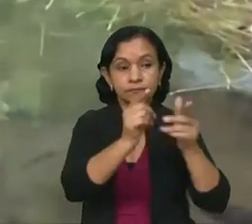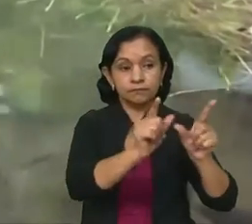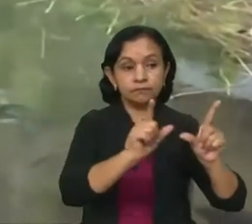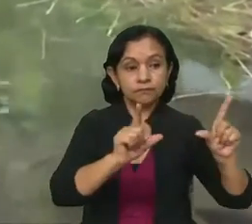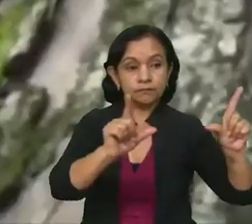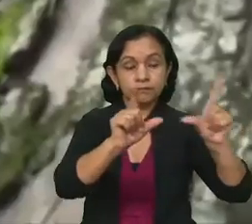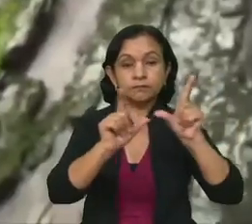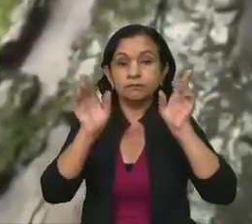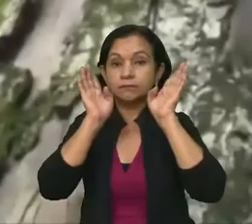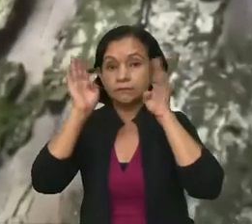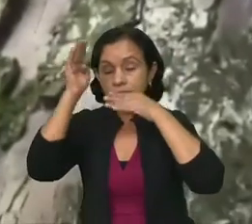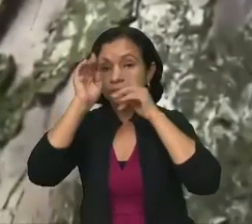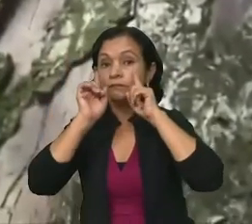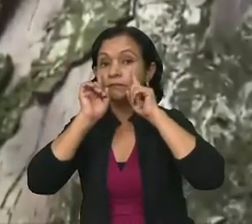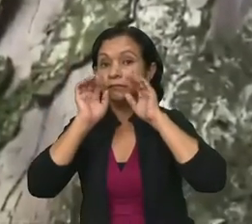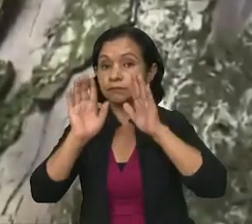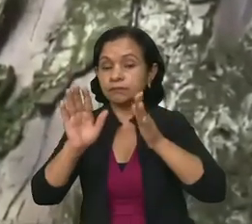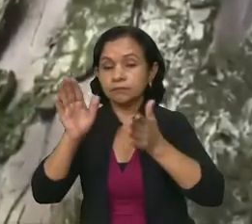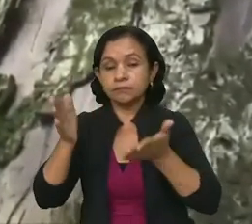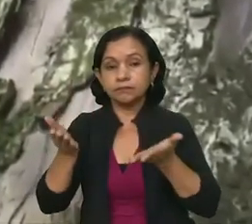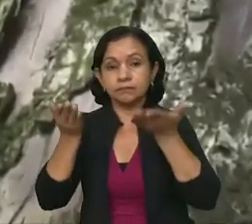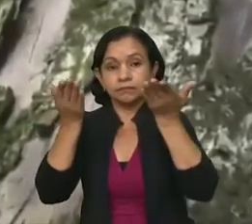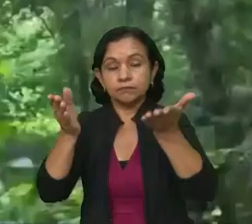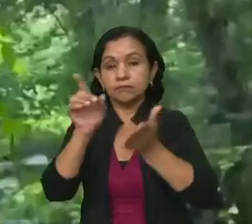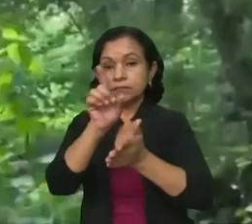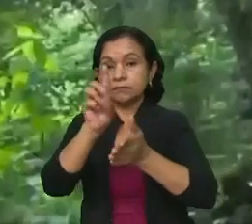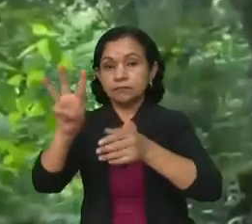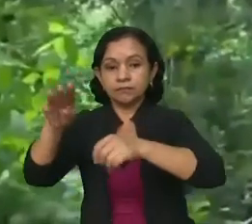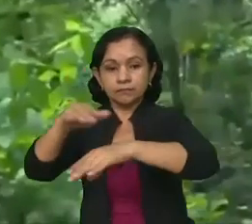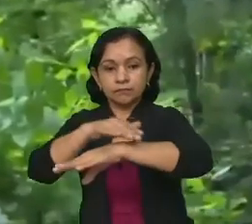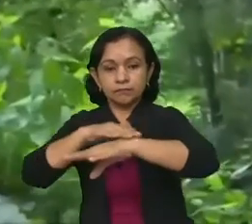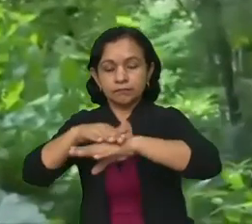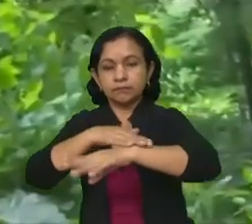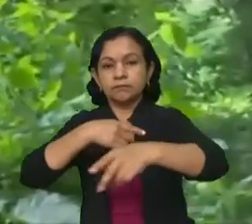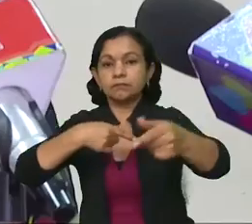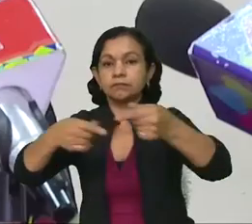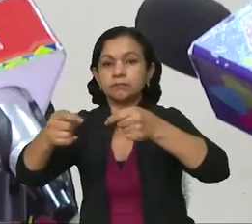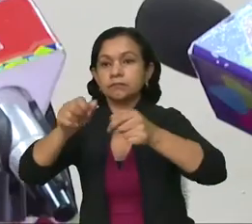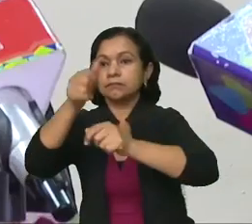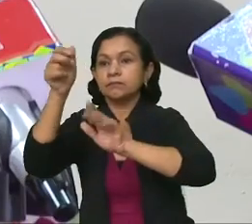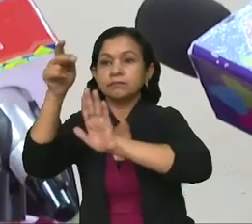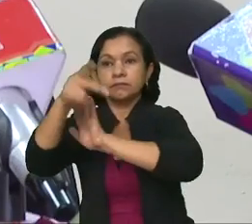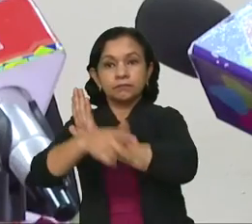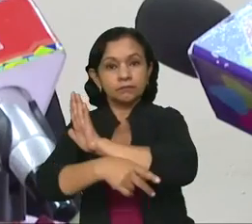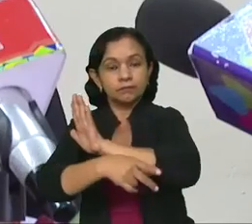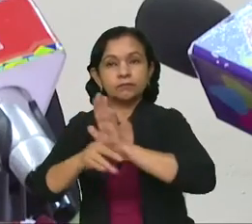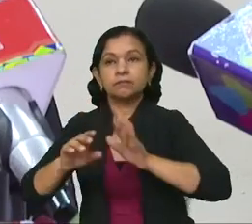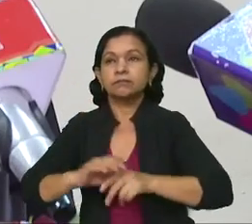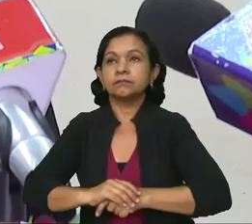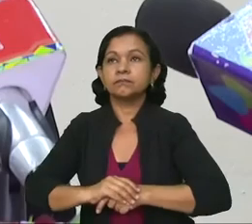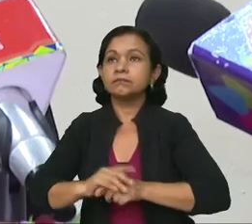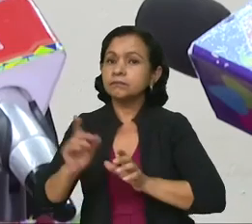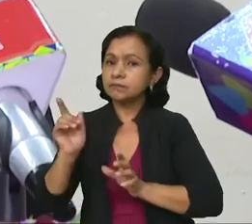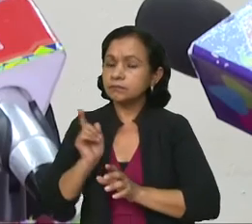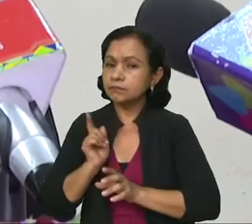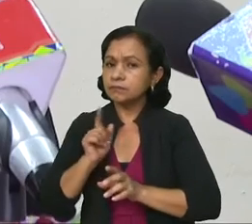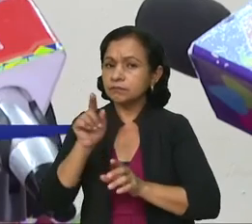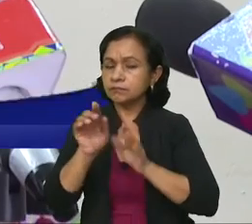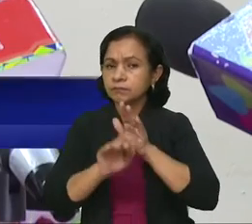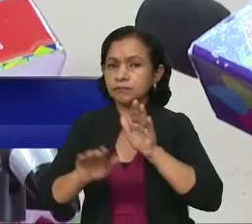silvestres privadas, además la entrega de 13 permisos de exportación. Entre estos destacamos más